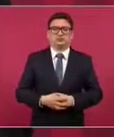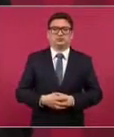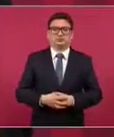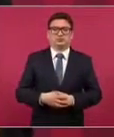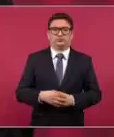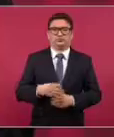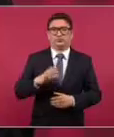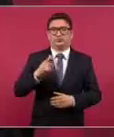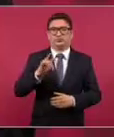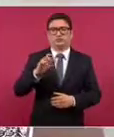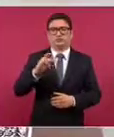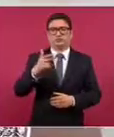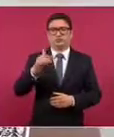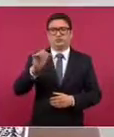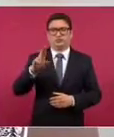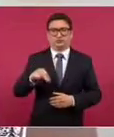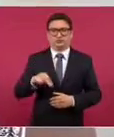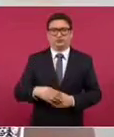Culhuacán.